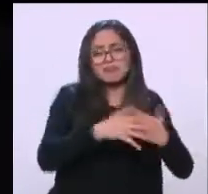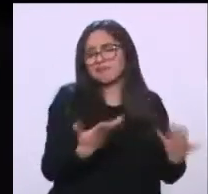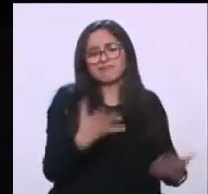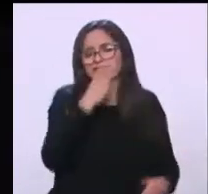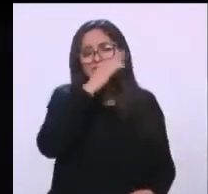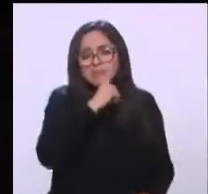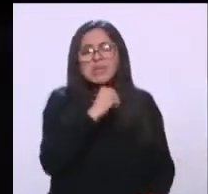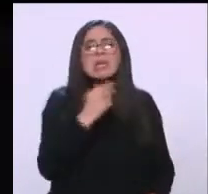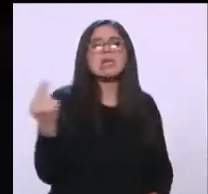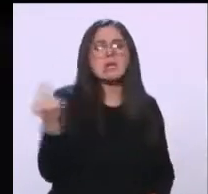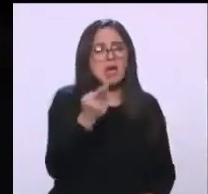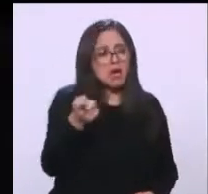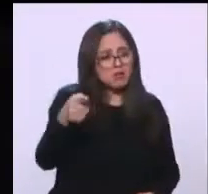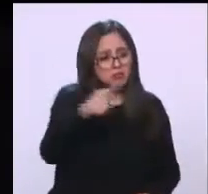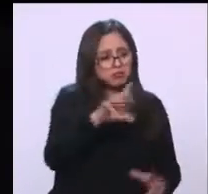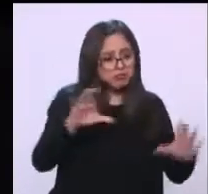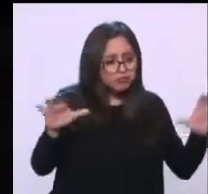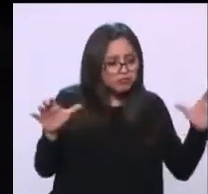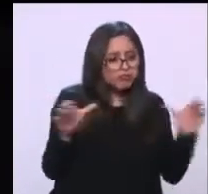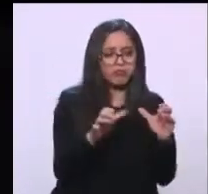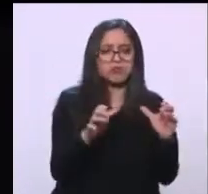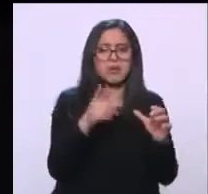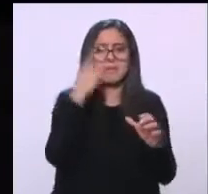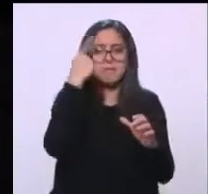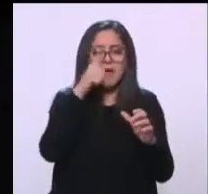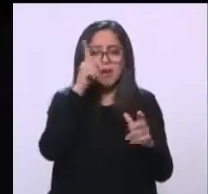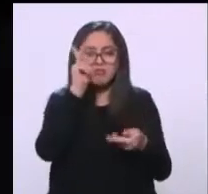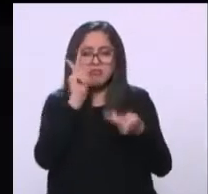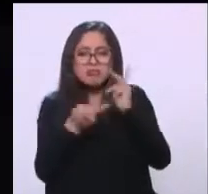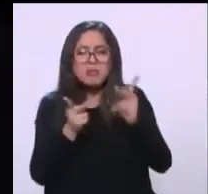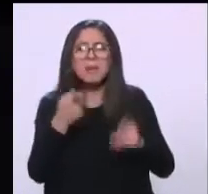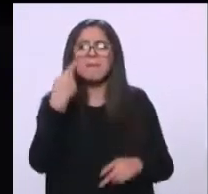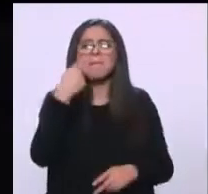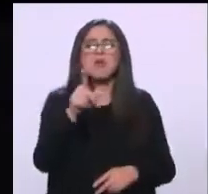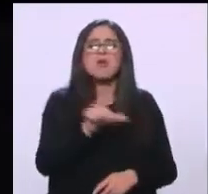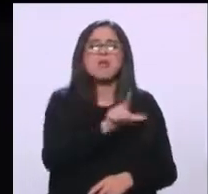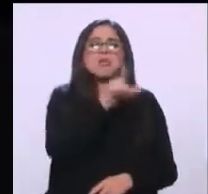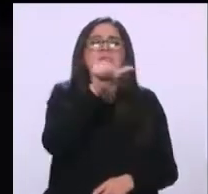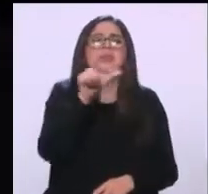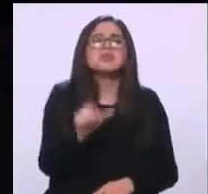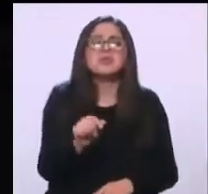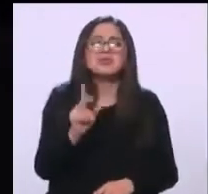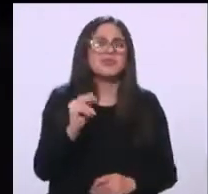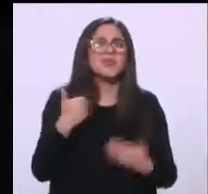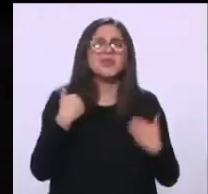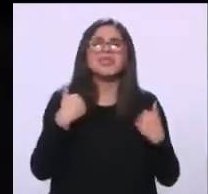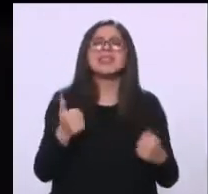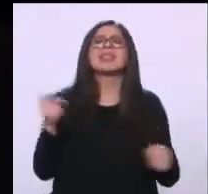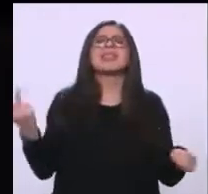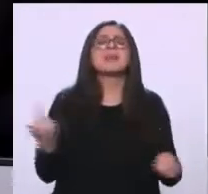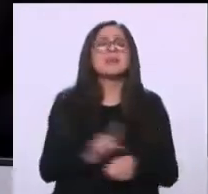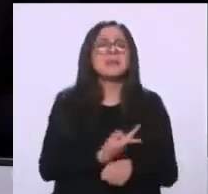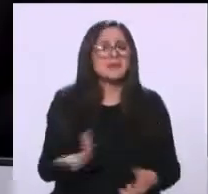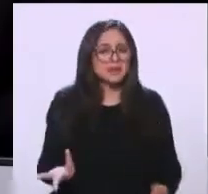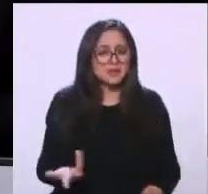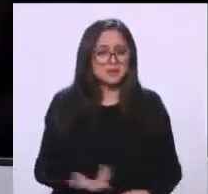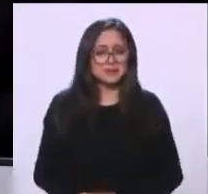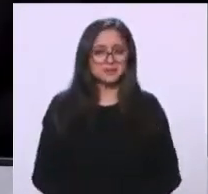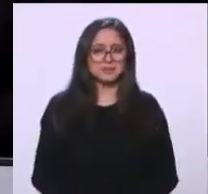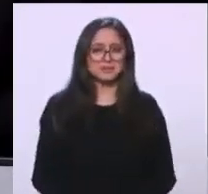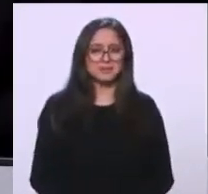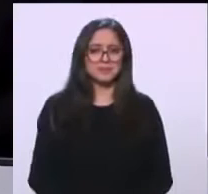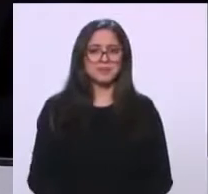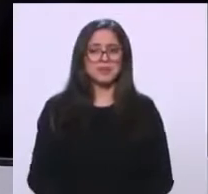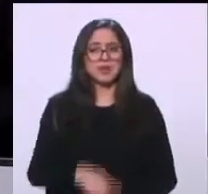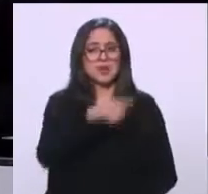tiene que tener la conversación, pero no entiendo cuál es el siguiente paso una vez de haber mandado. Donde parecería que lo único es pedir la cabeza